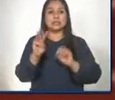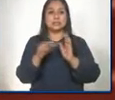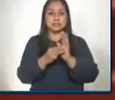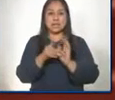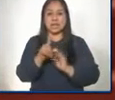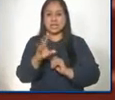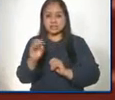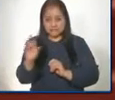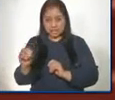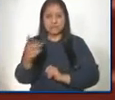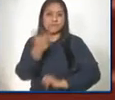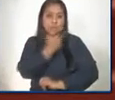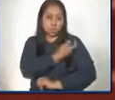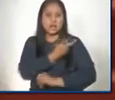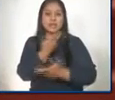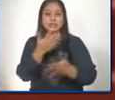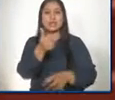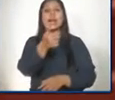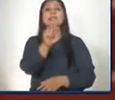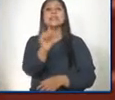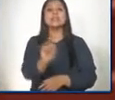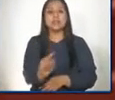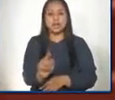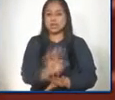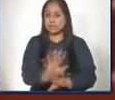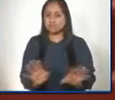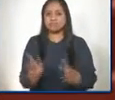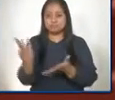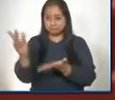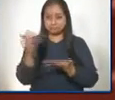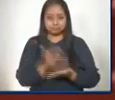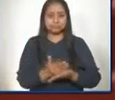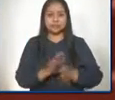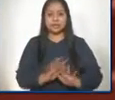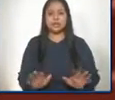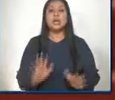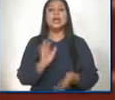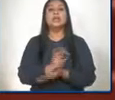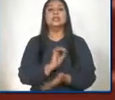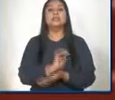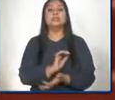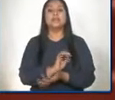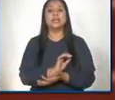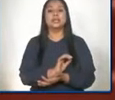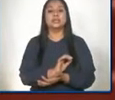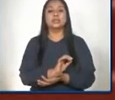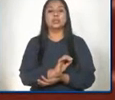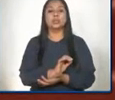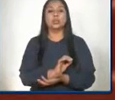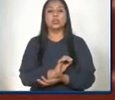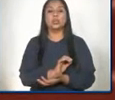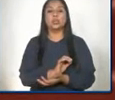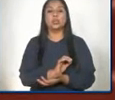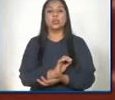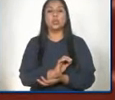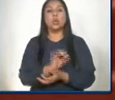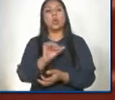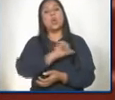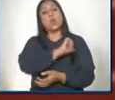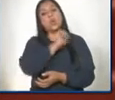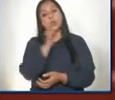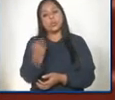363.100 vacunas de AstraZeneca, y estamos esperando que se den